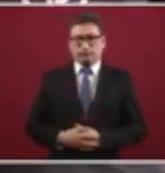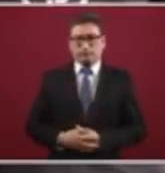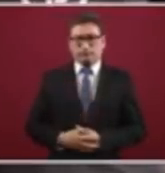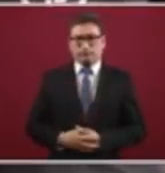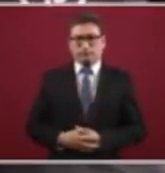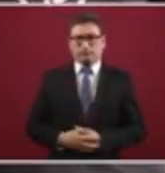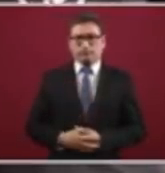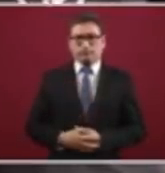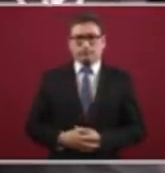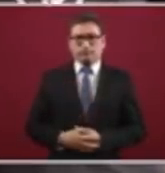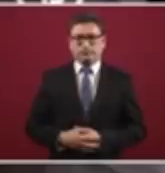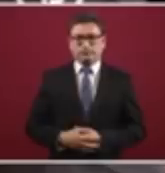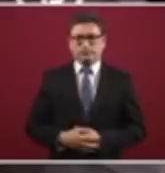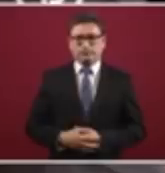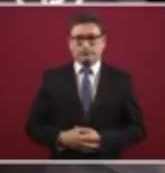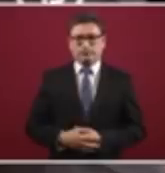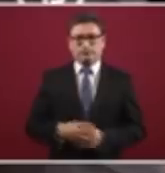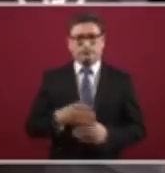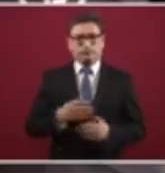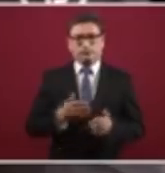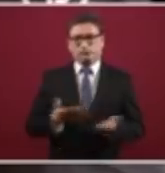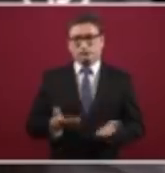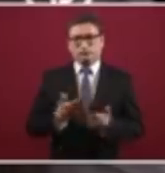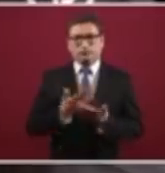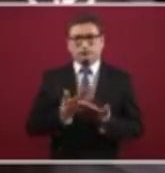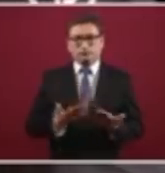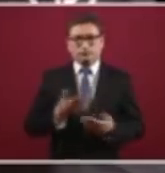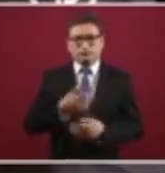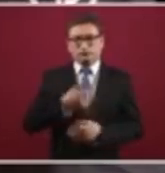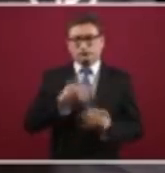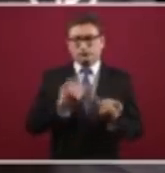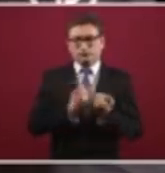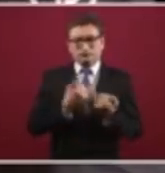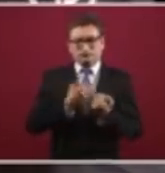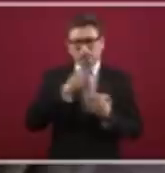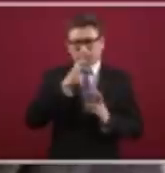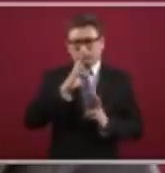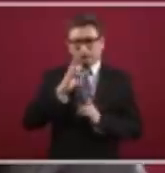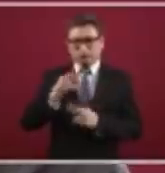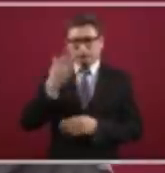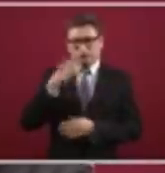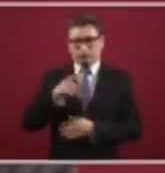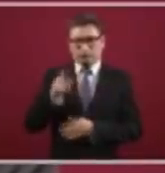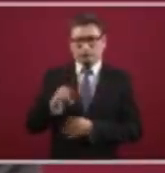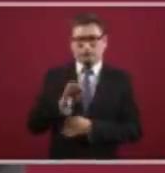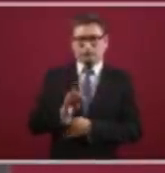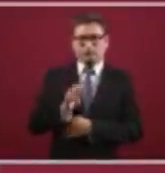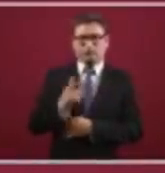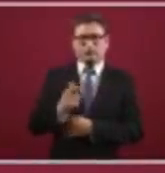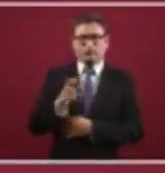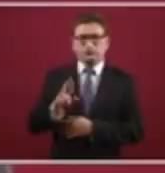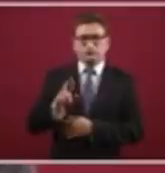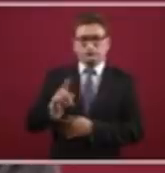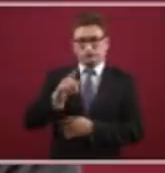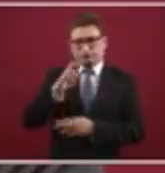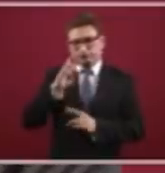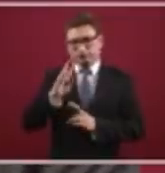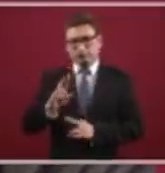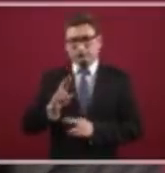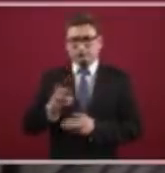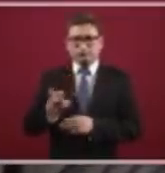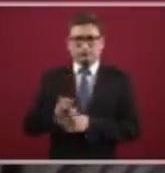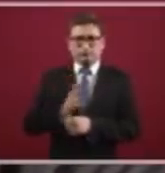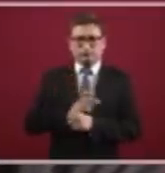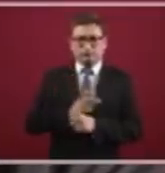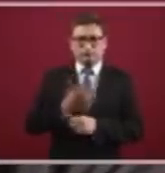guardando el respeto por la autonomía de la fiscalía se invitó